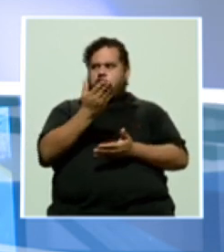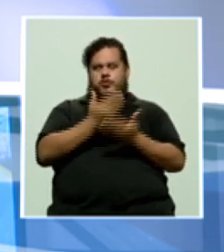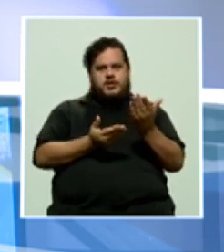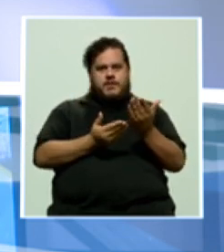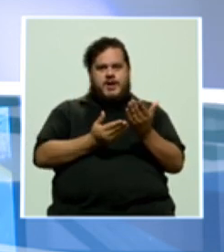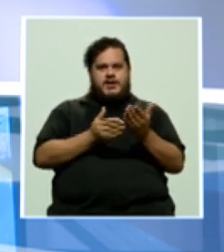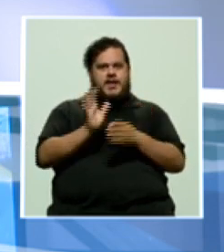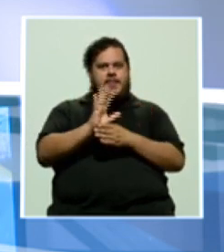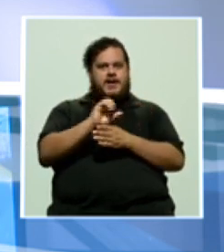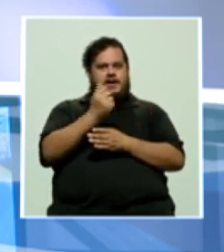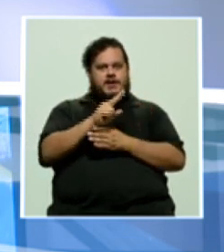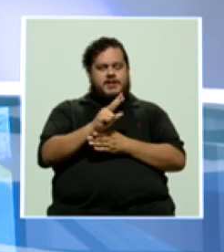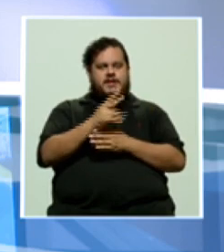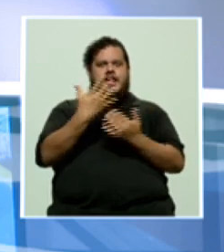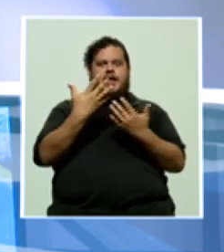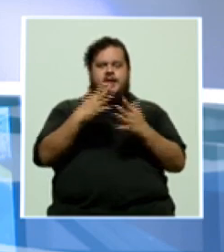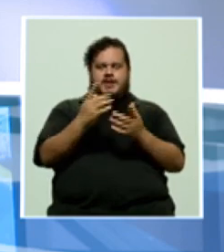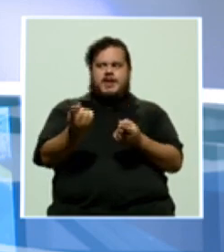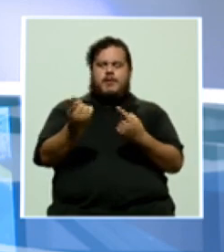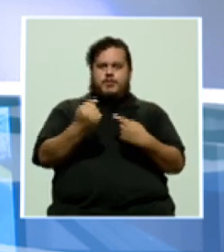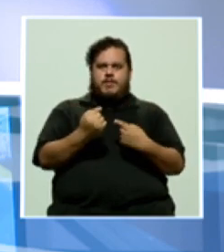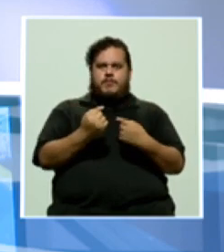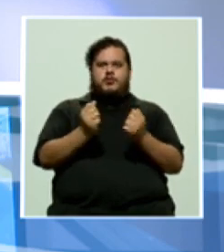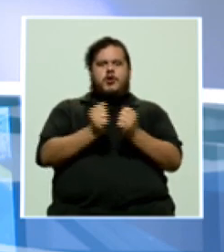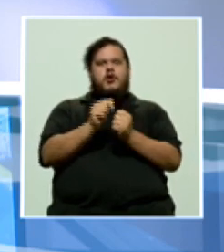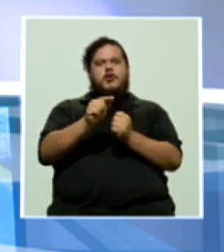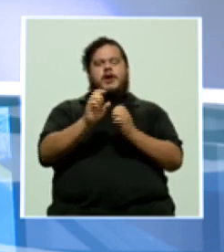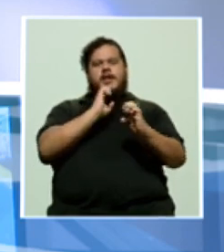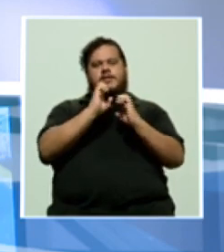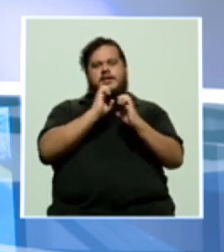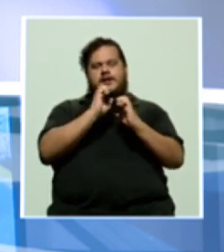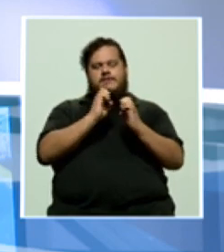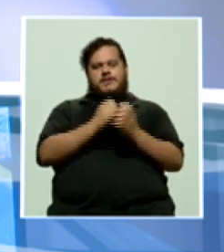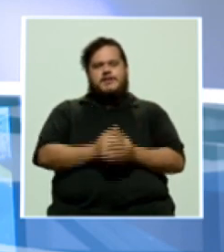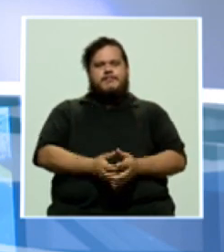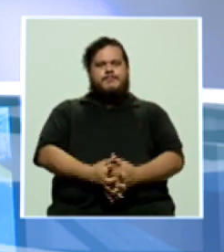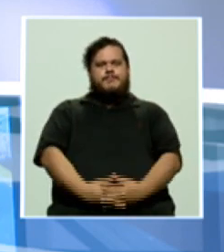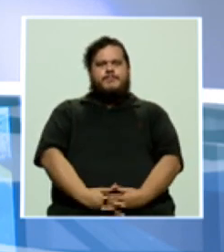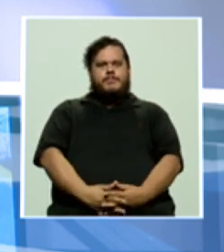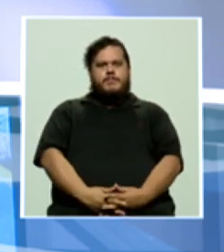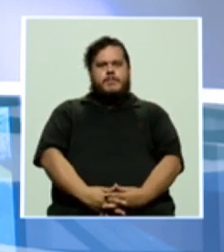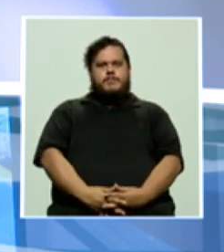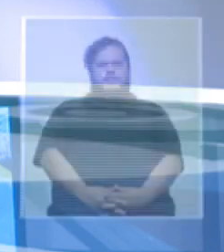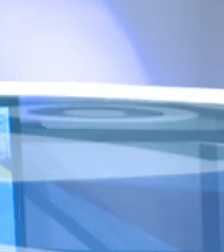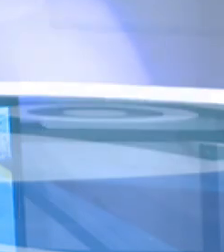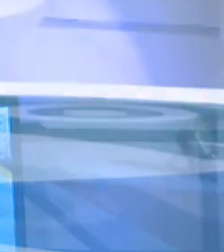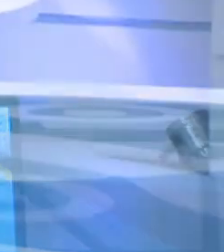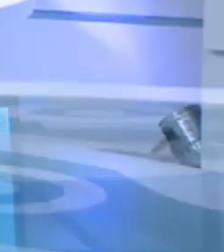de Canal 13, que ya volvemos con esta entrevista de fondo.